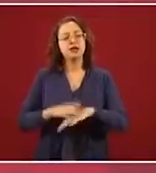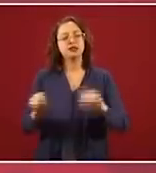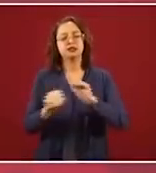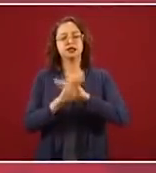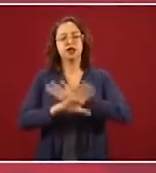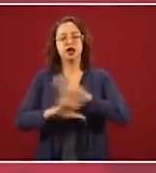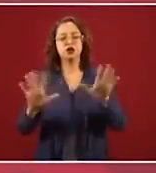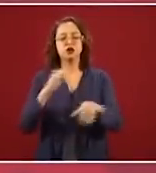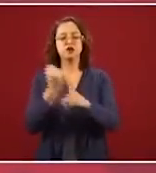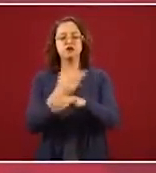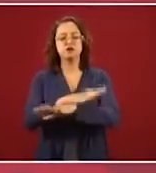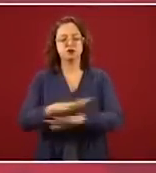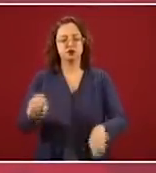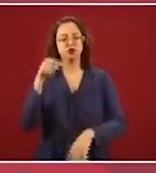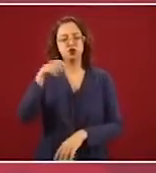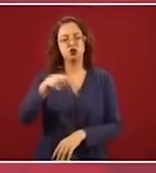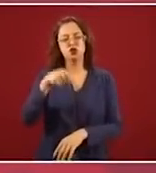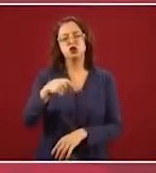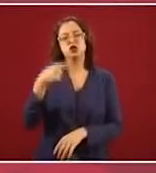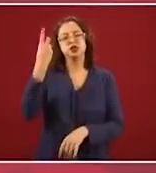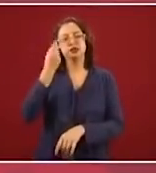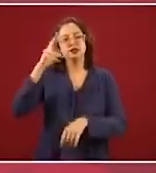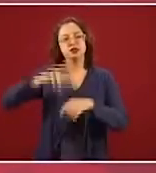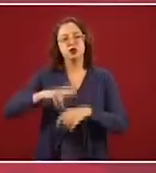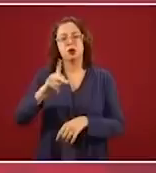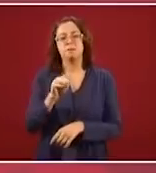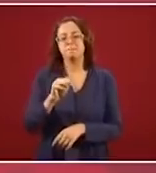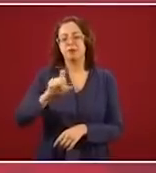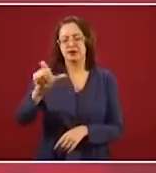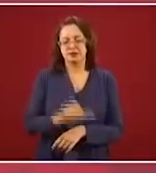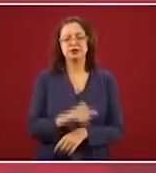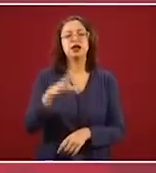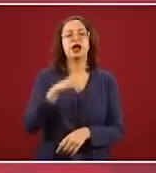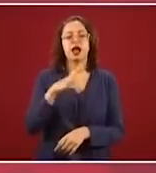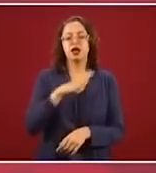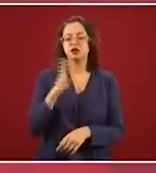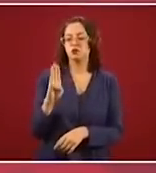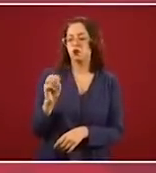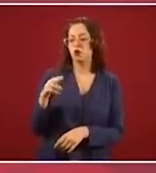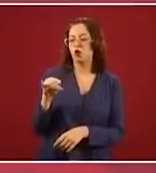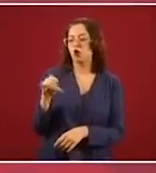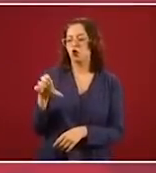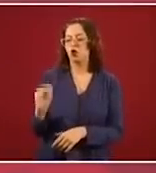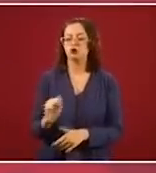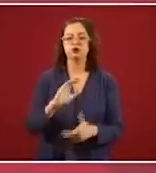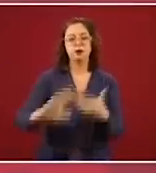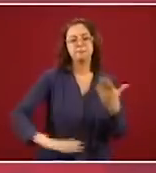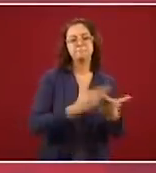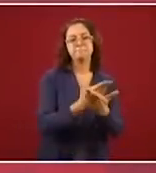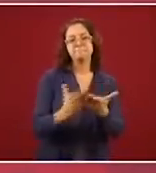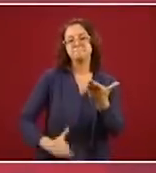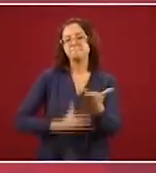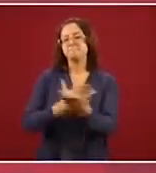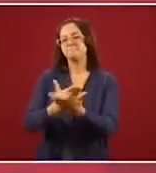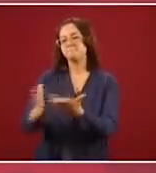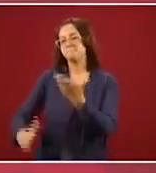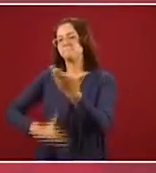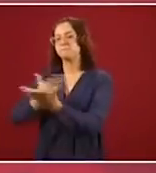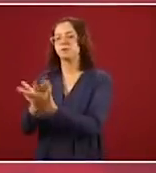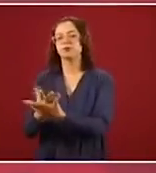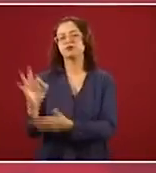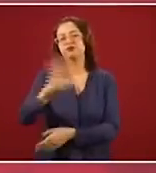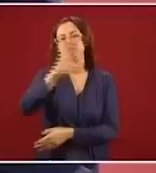Se colocaron bonos de deuda de Pemex a tasas bajas.